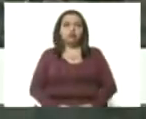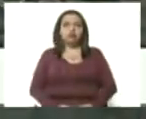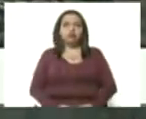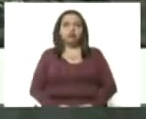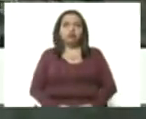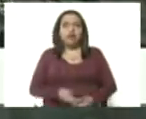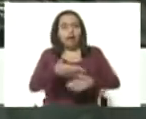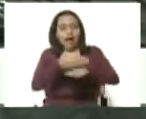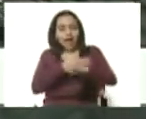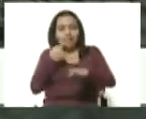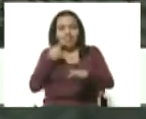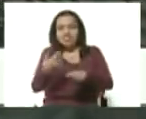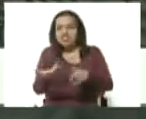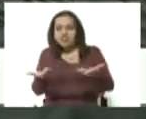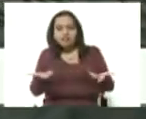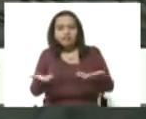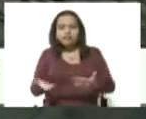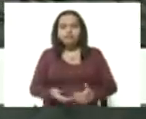decían: